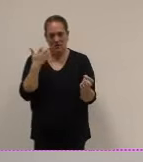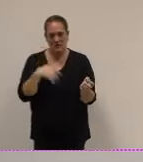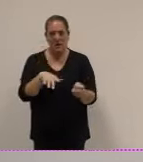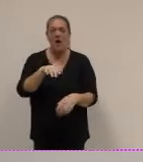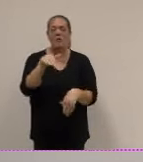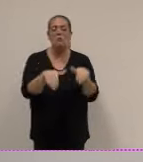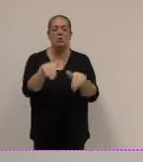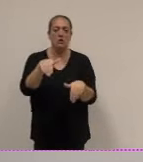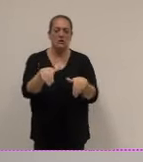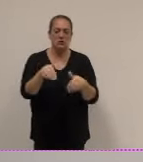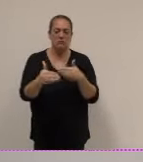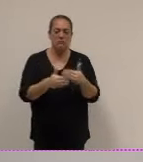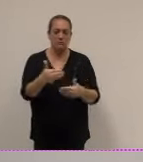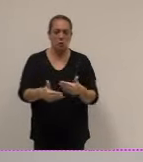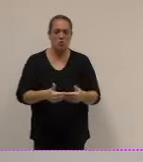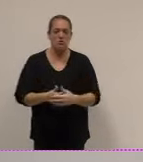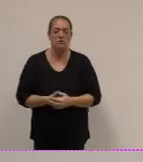Votación en curso.